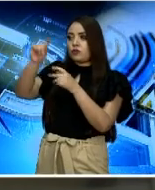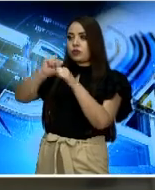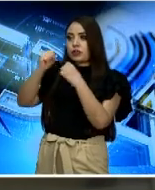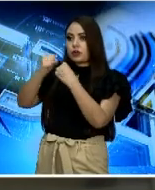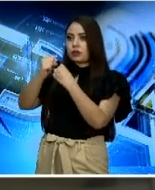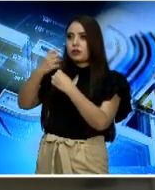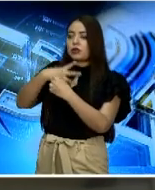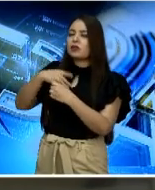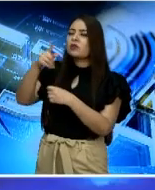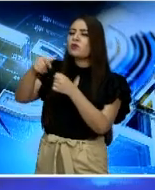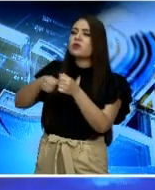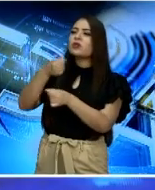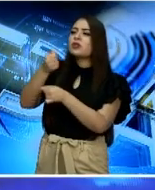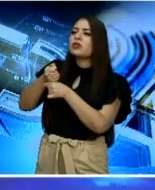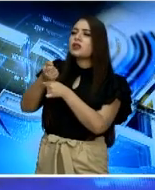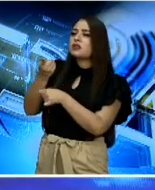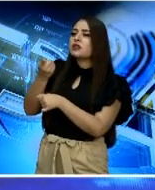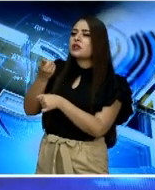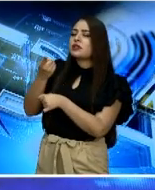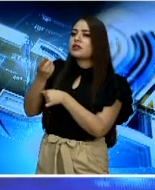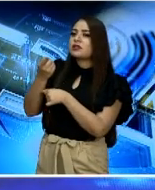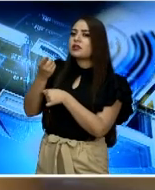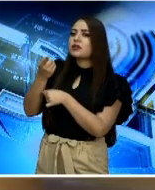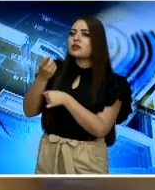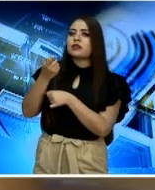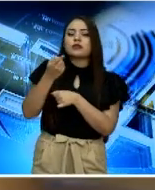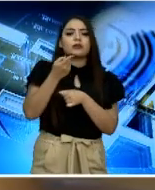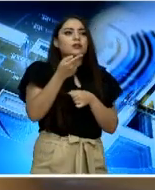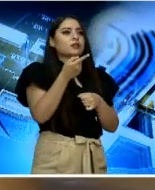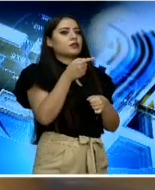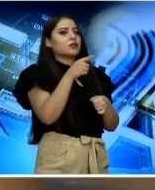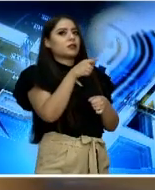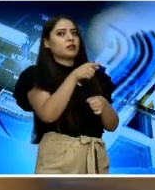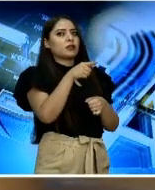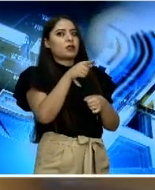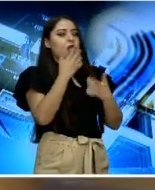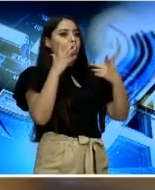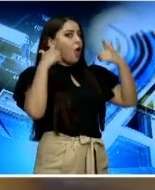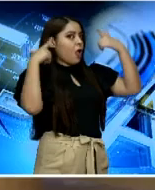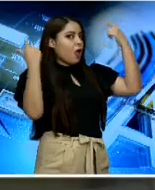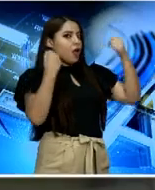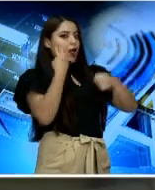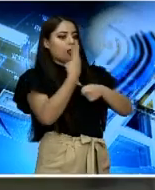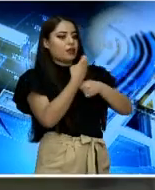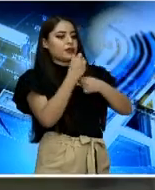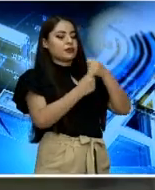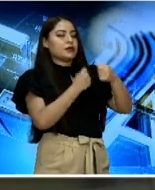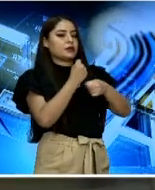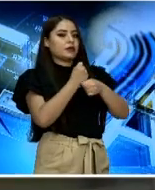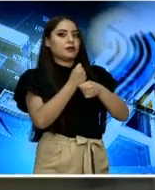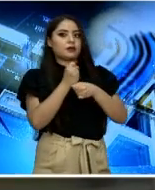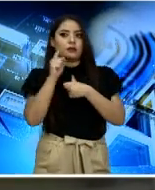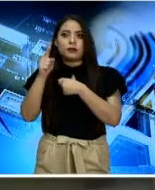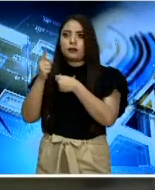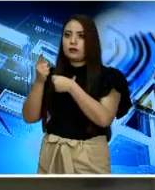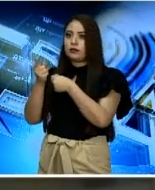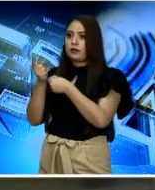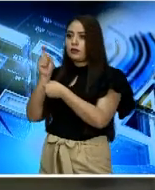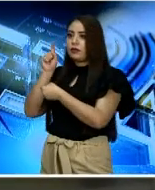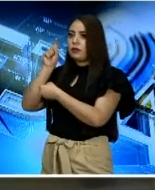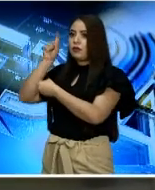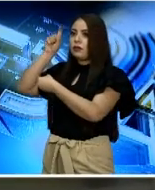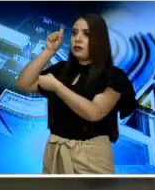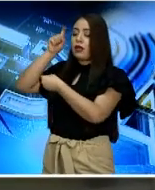estaba o está tu hijo, Valeria? Ya salió de tercer año. ¿Entraría primero de primaria? A primaria.